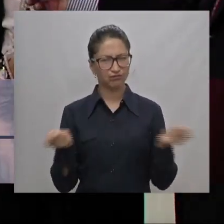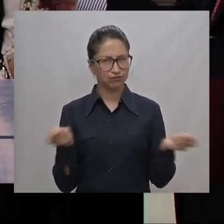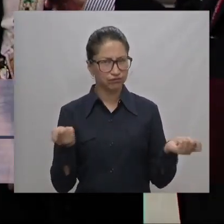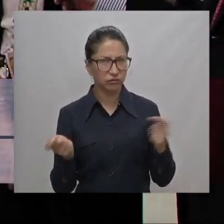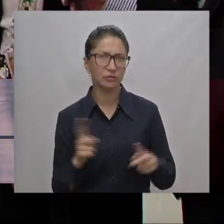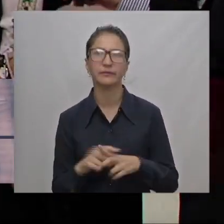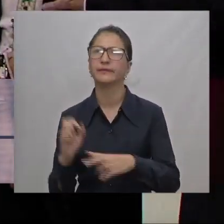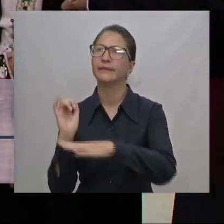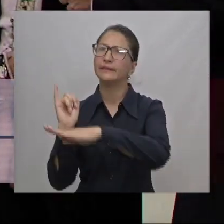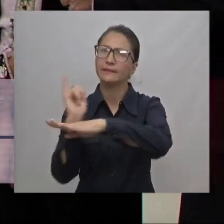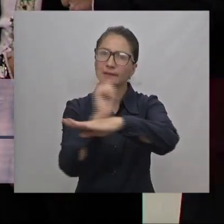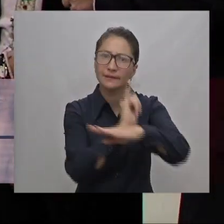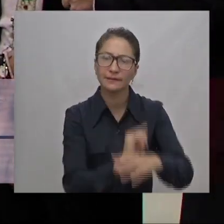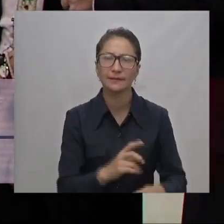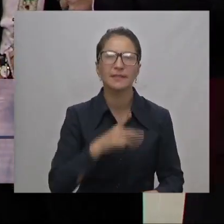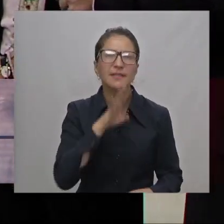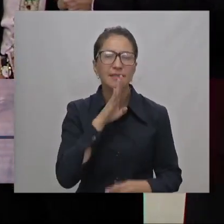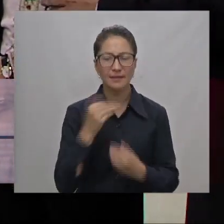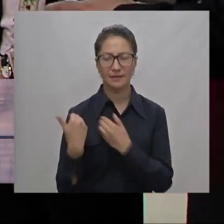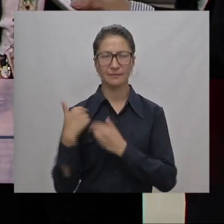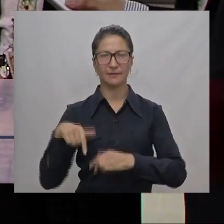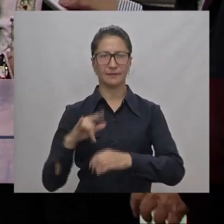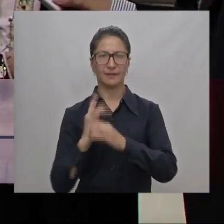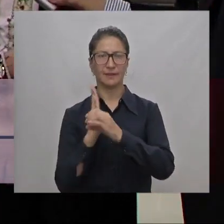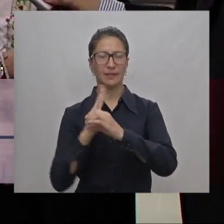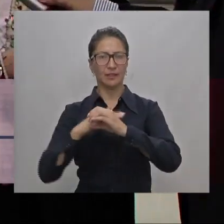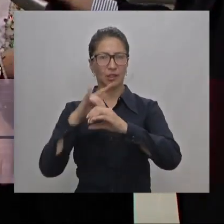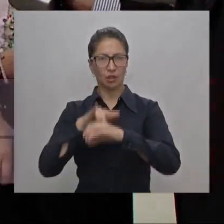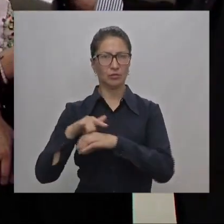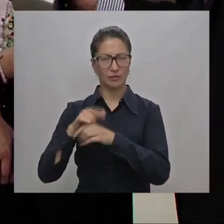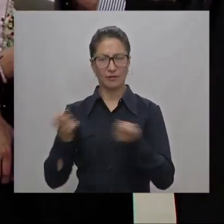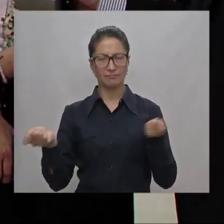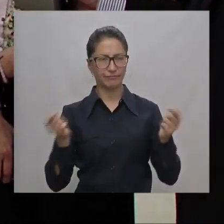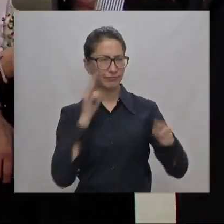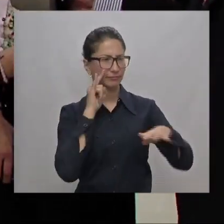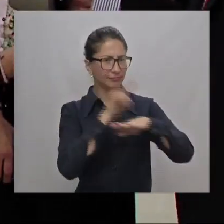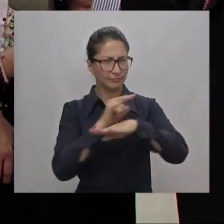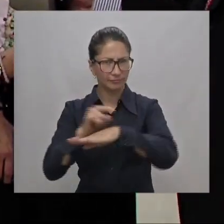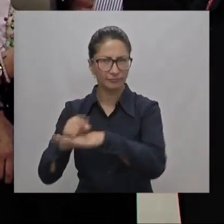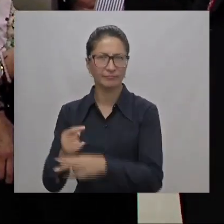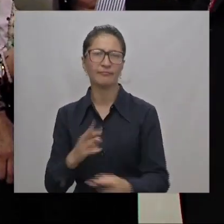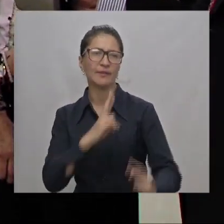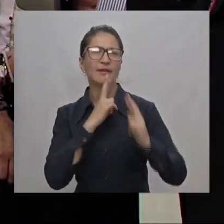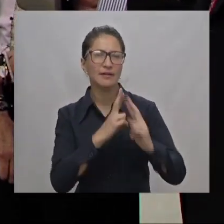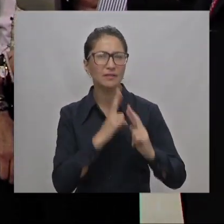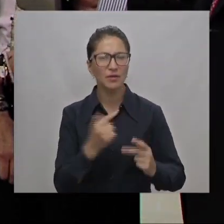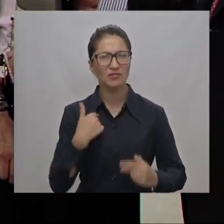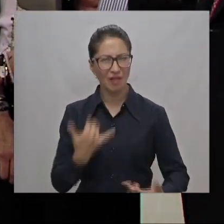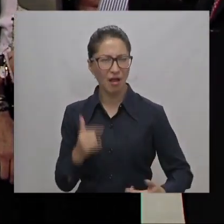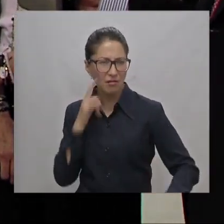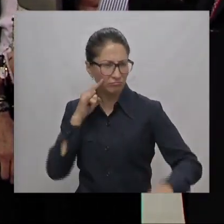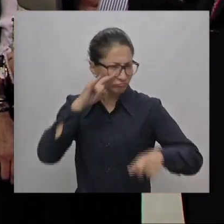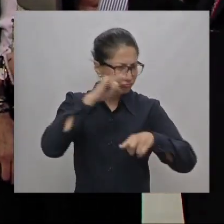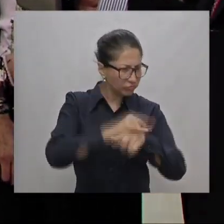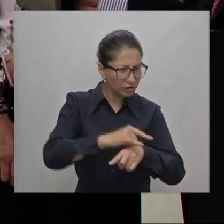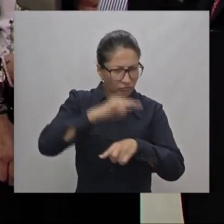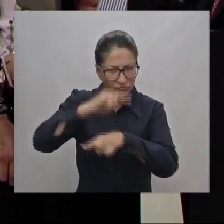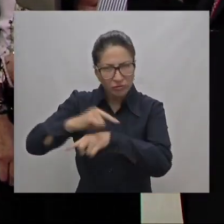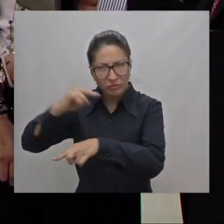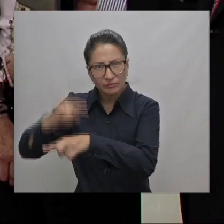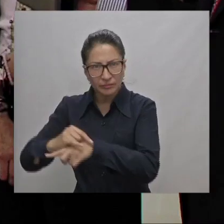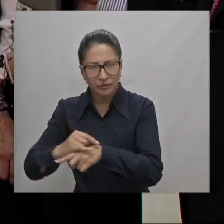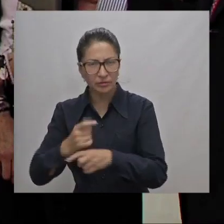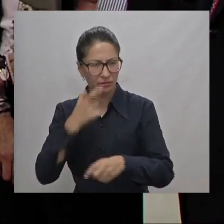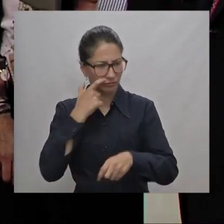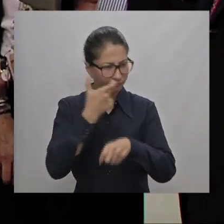sobre las instituciones que están bajo la vigilancia de la Contraloría General, sobre los resultados de las auditorías